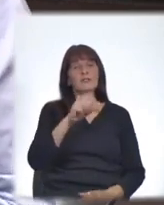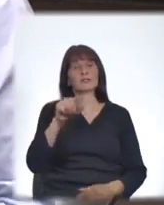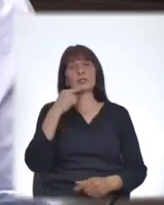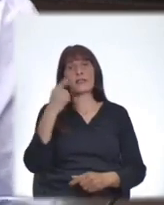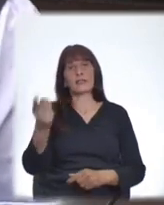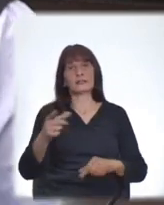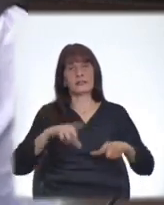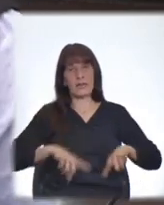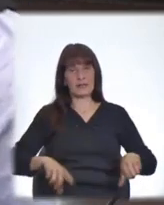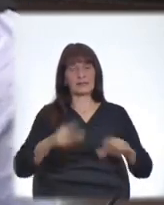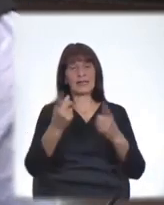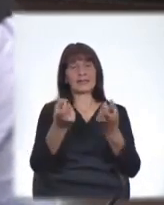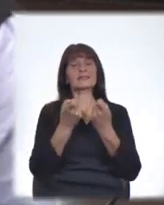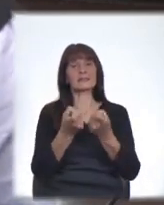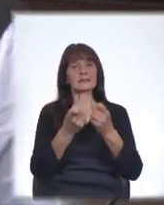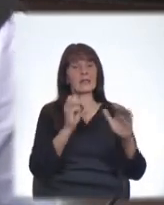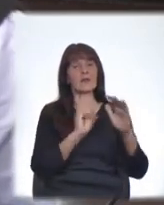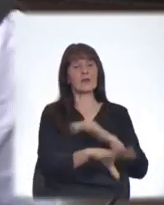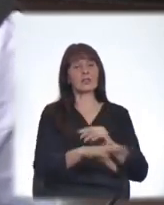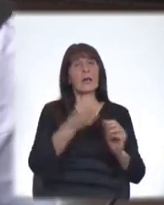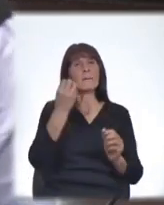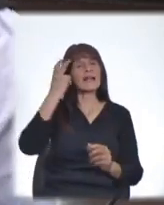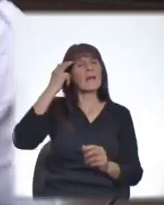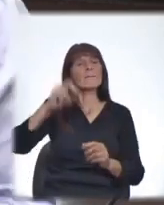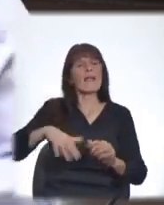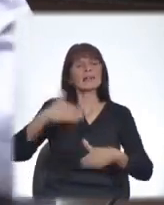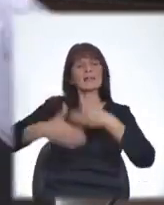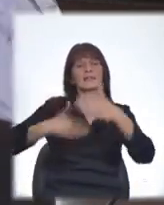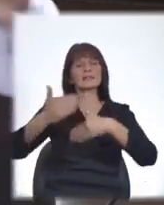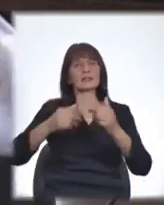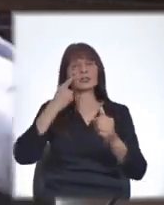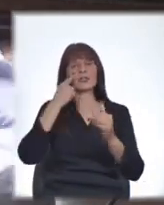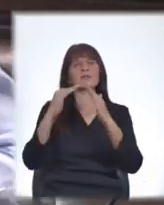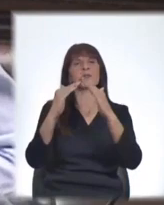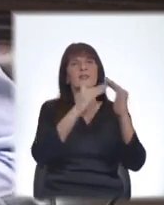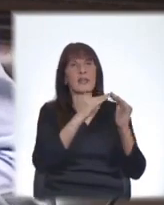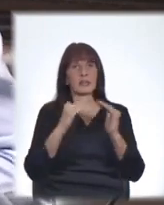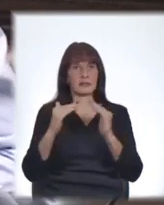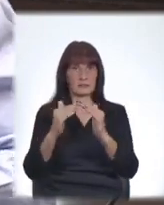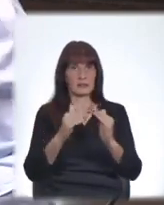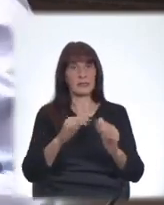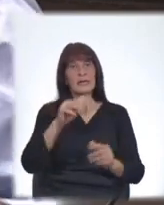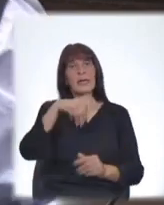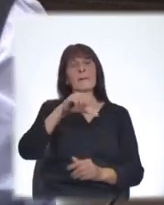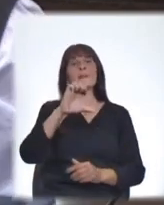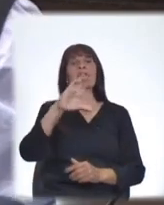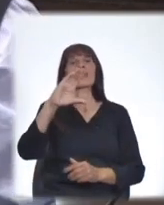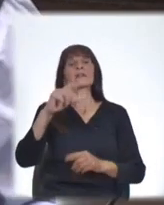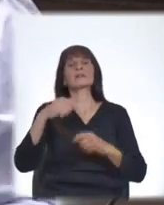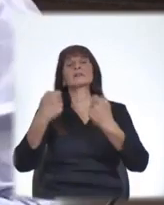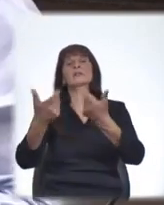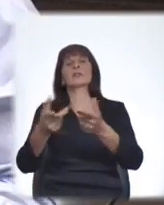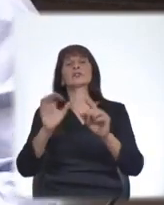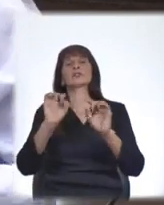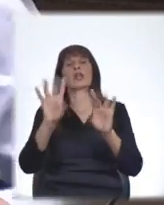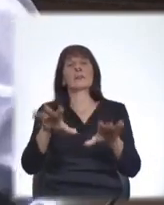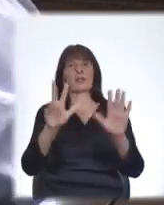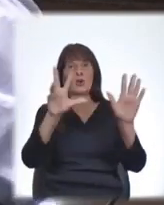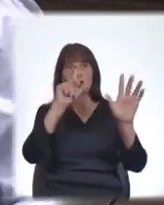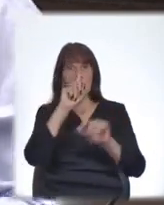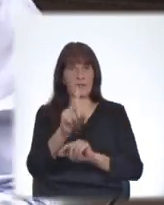que necesita para el fondo, para el plan de desarrollo de la vivienda y lo que le ha otorgado el MEF, que son 8.000 nada más.